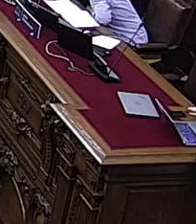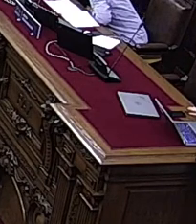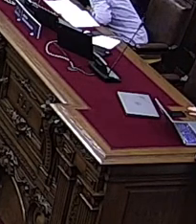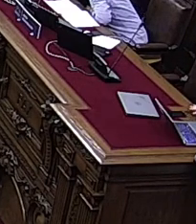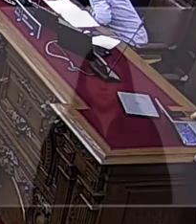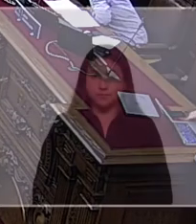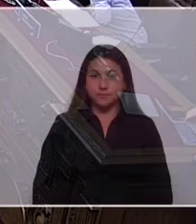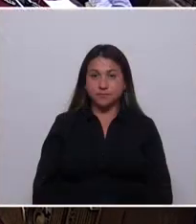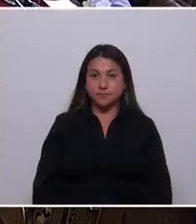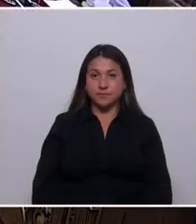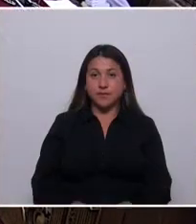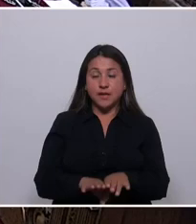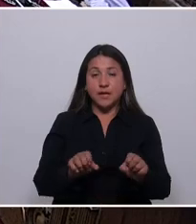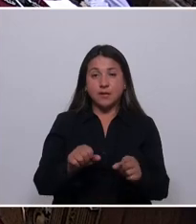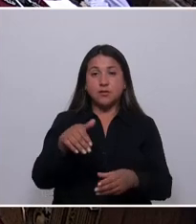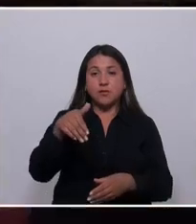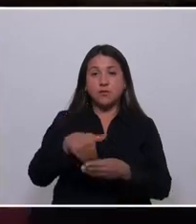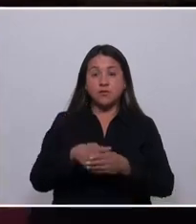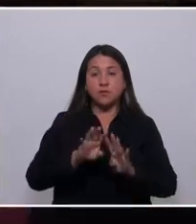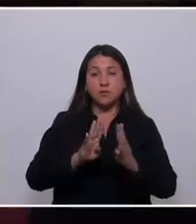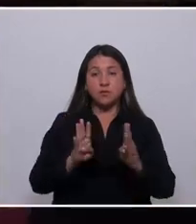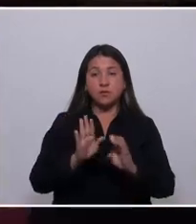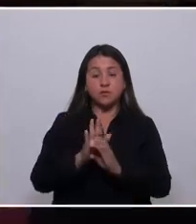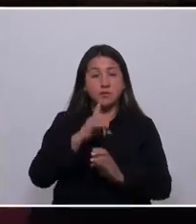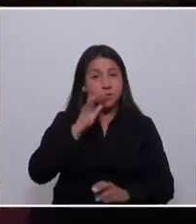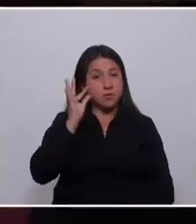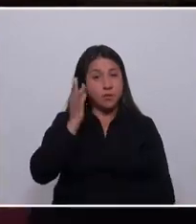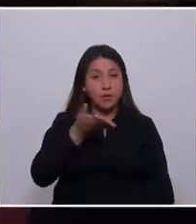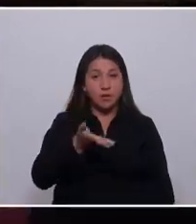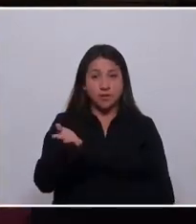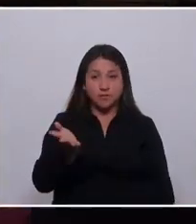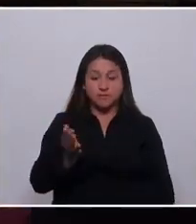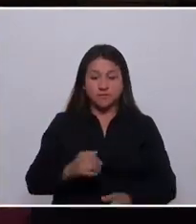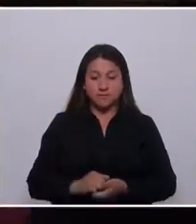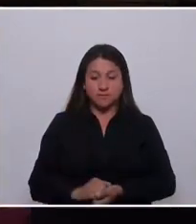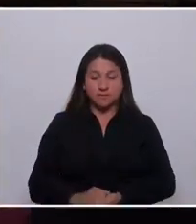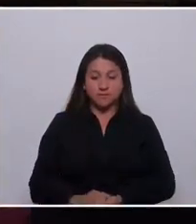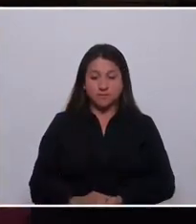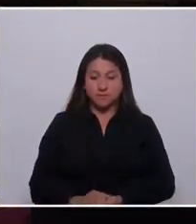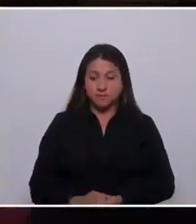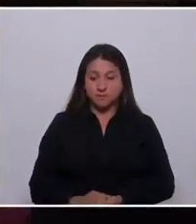¿Han emitido su voto, señoras y señores convencionales?